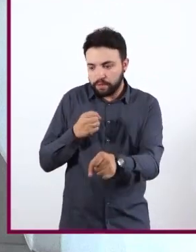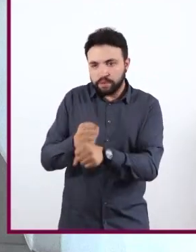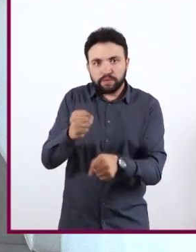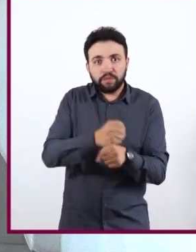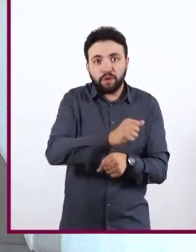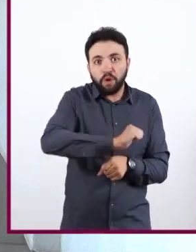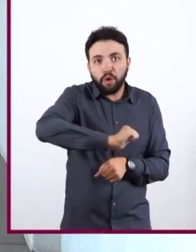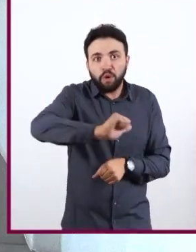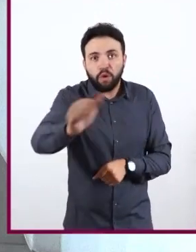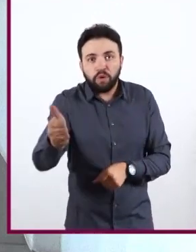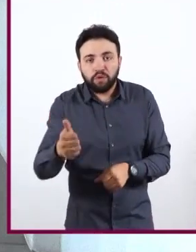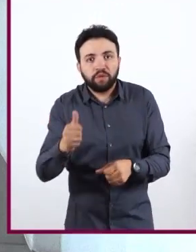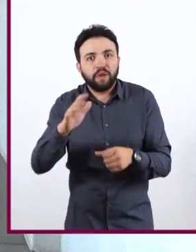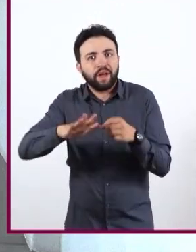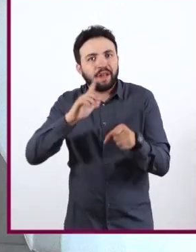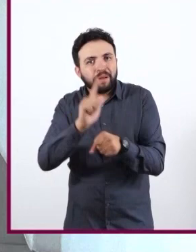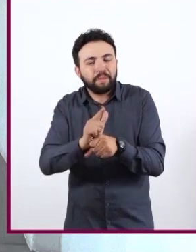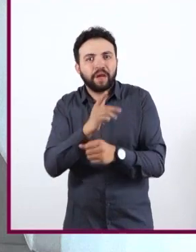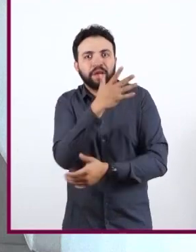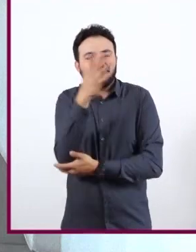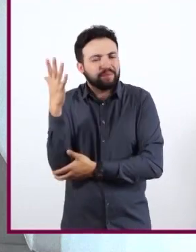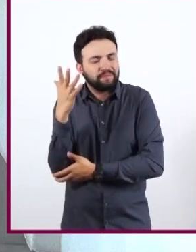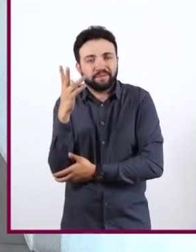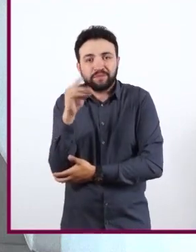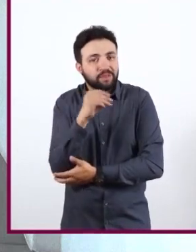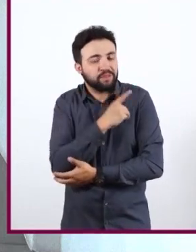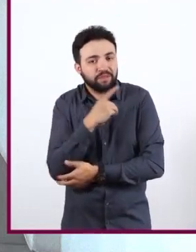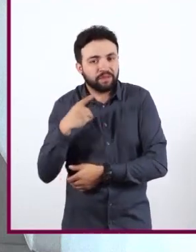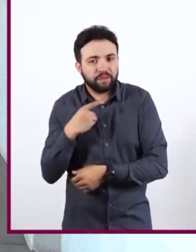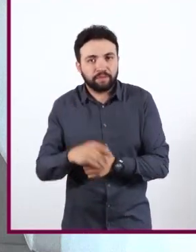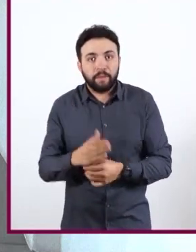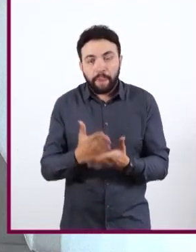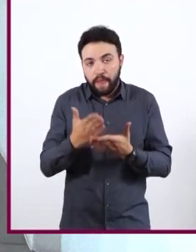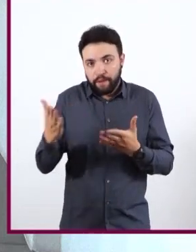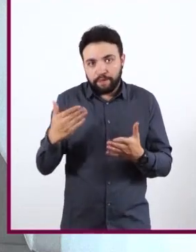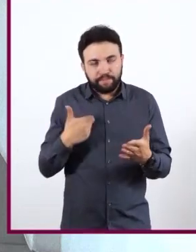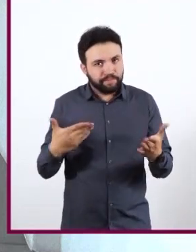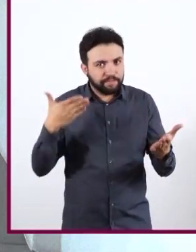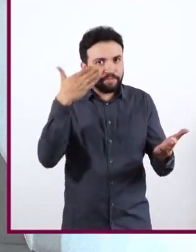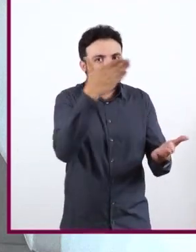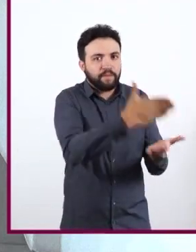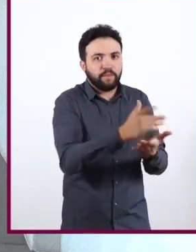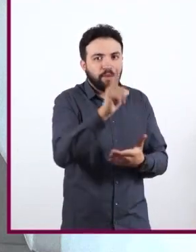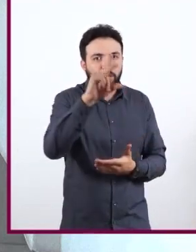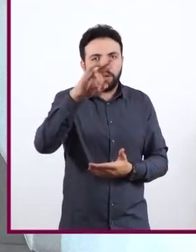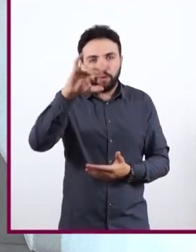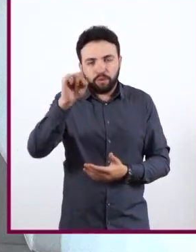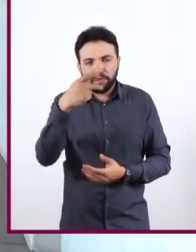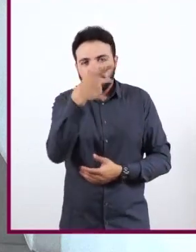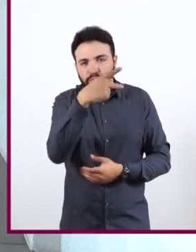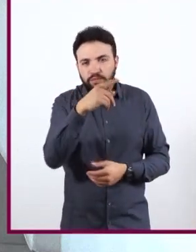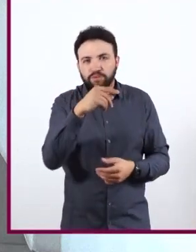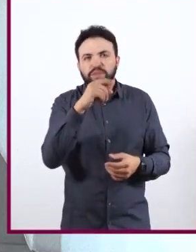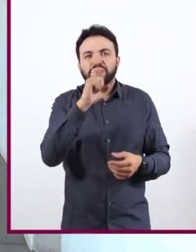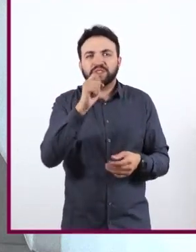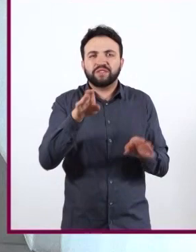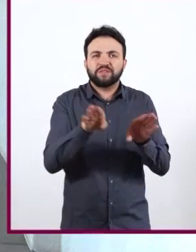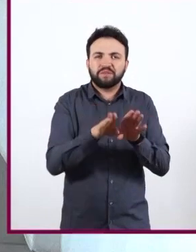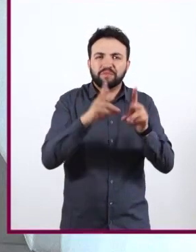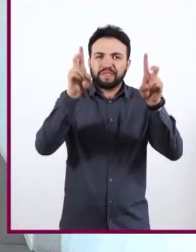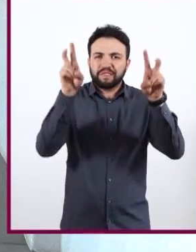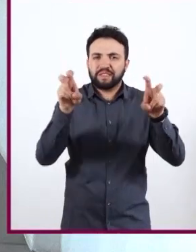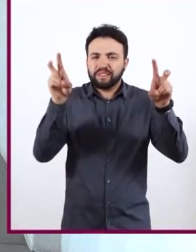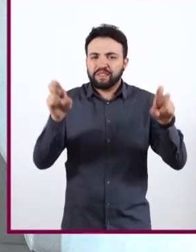especies. Pero ahora vamos a platicar con Luis Carrera Moll a su estudio, quien nos va a compartir sus reflexiones sobre este